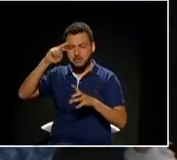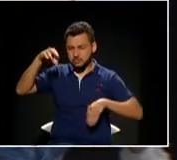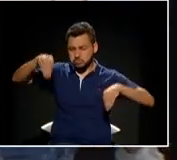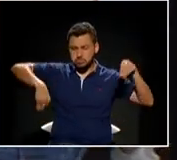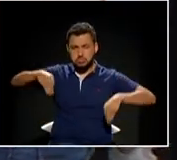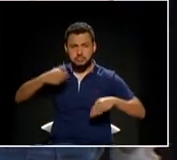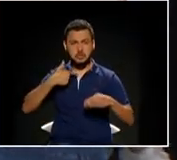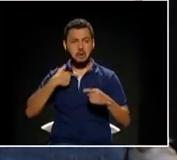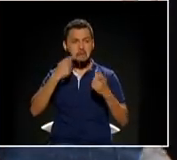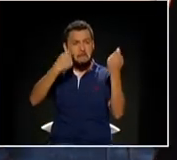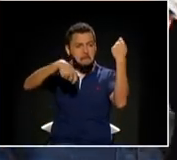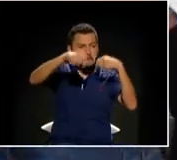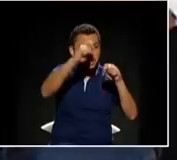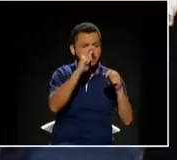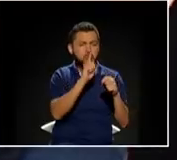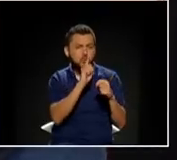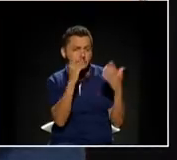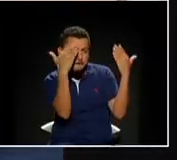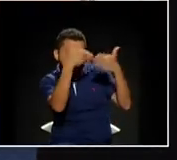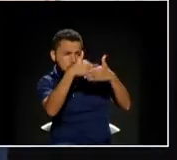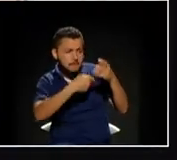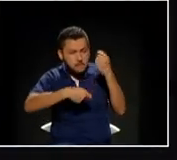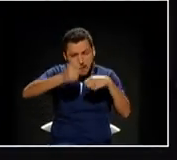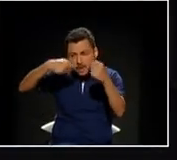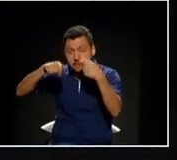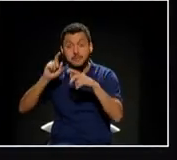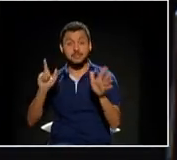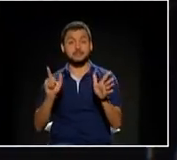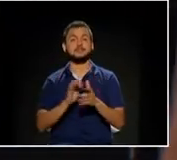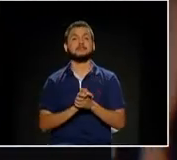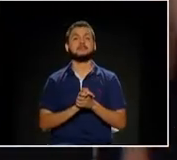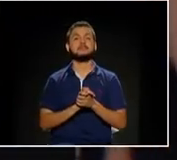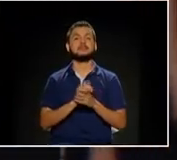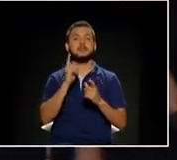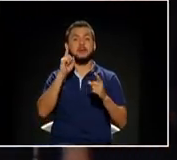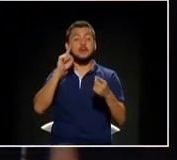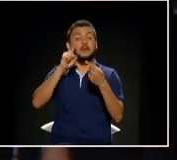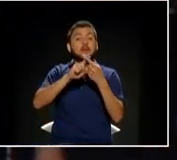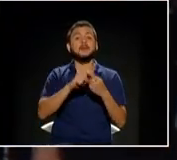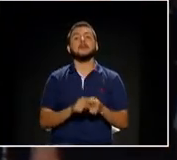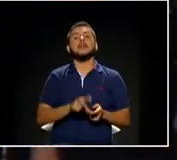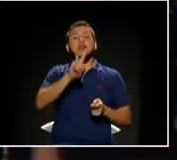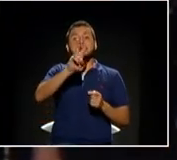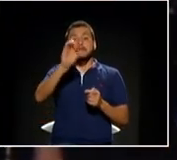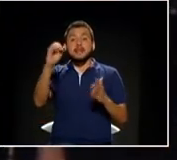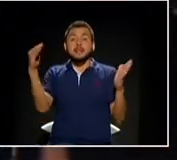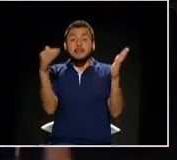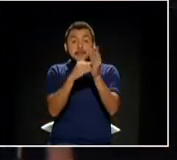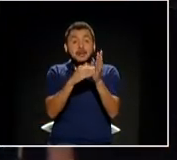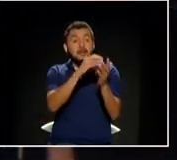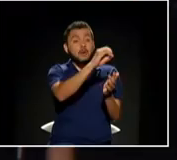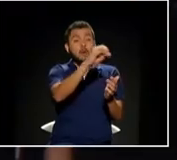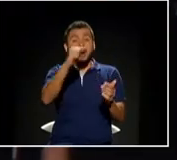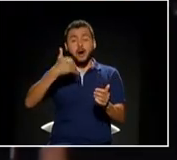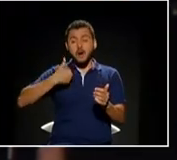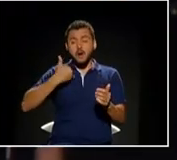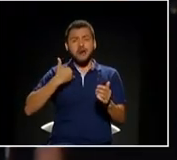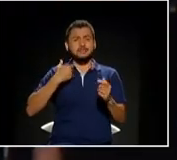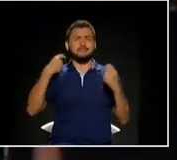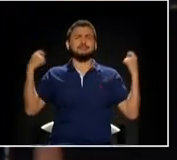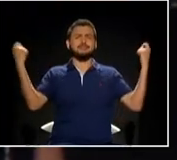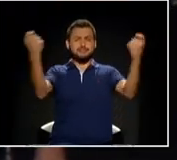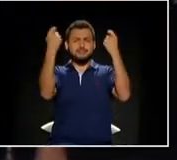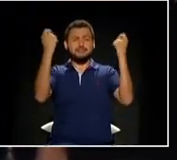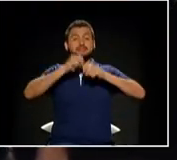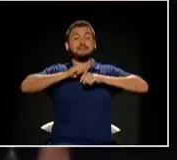trabajo y programación quedan diez segundos programación de código necesitamos 20 mil jóvenes para que estén preparados para la cuarta revolución industrial se